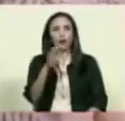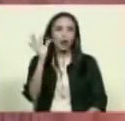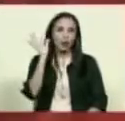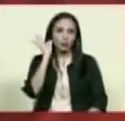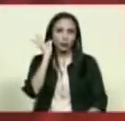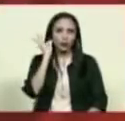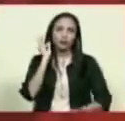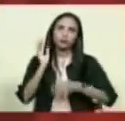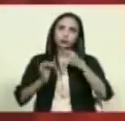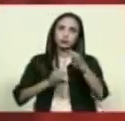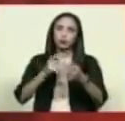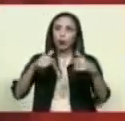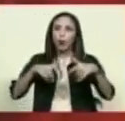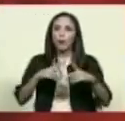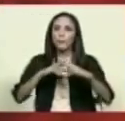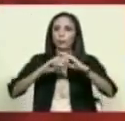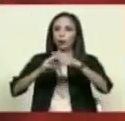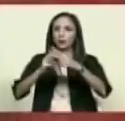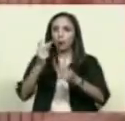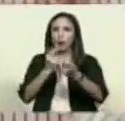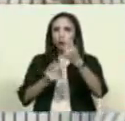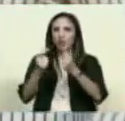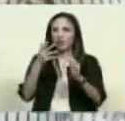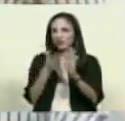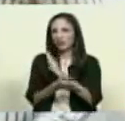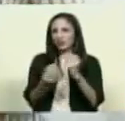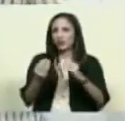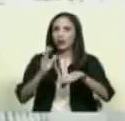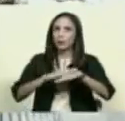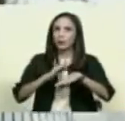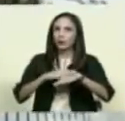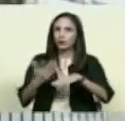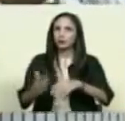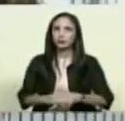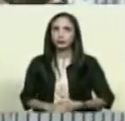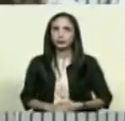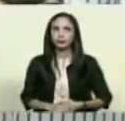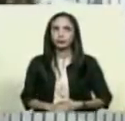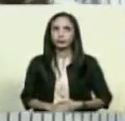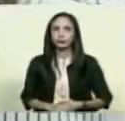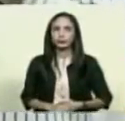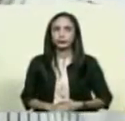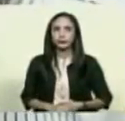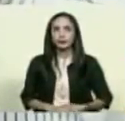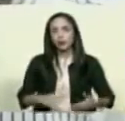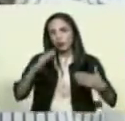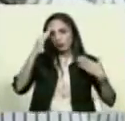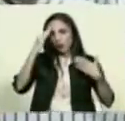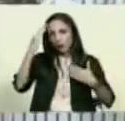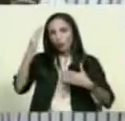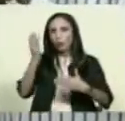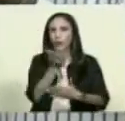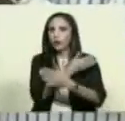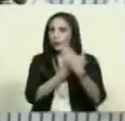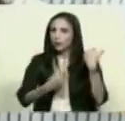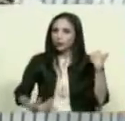proceso de la entrega de crédito del día de hoy. Saludo, presidente, aquí llenos de alegría.